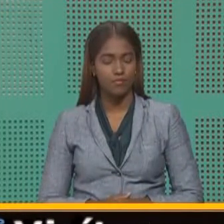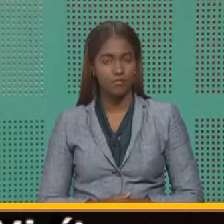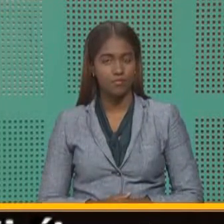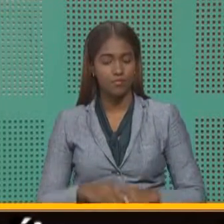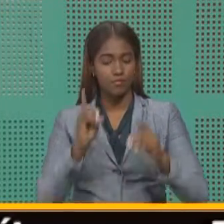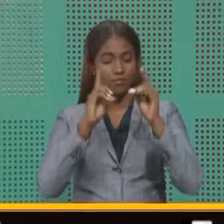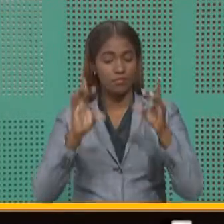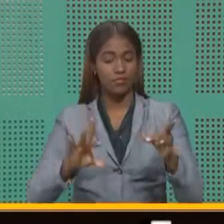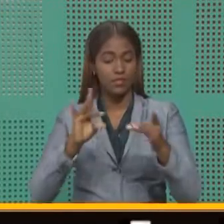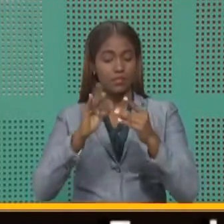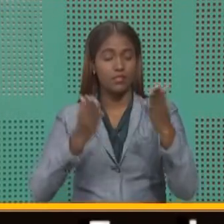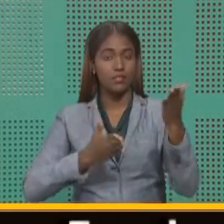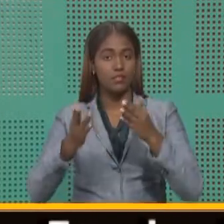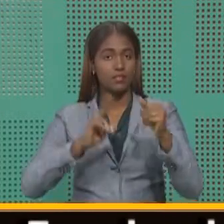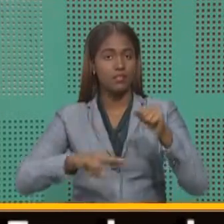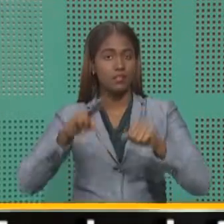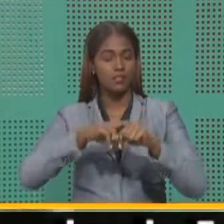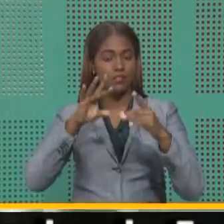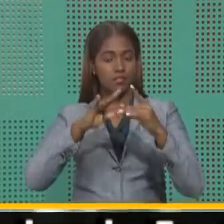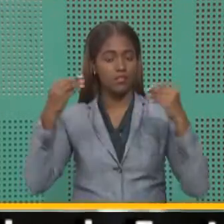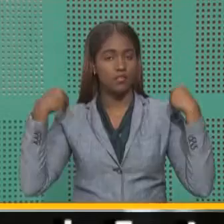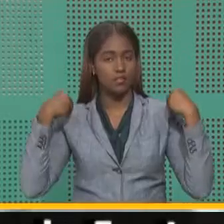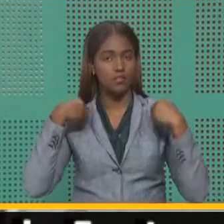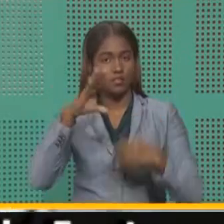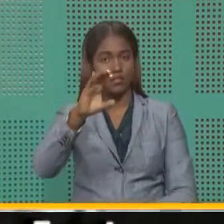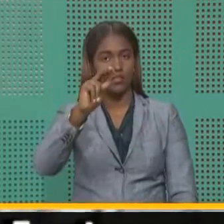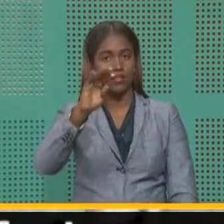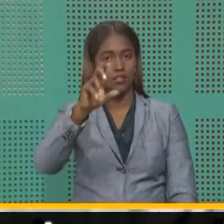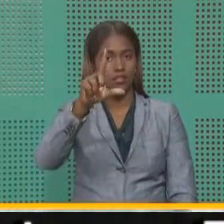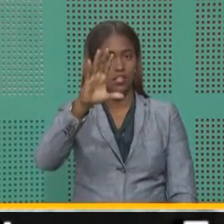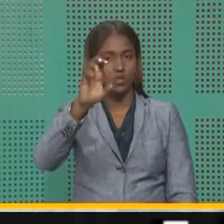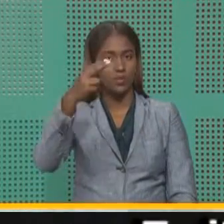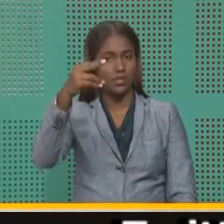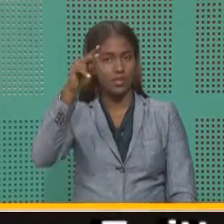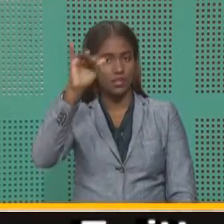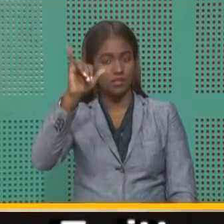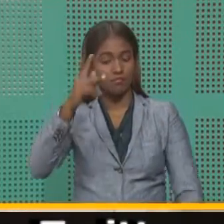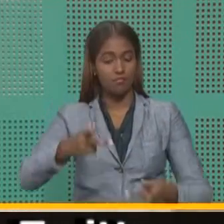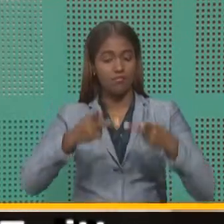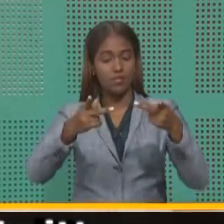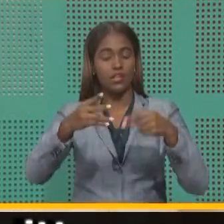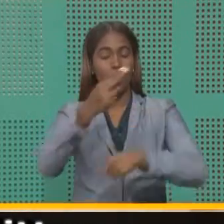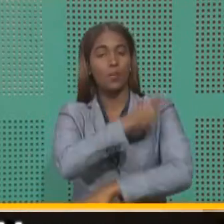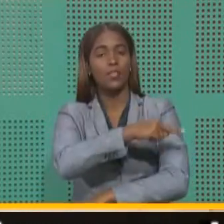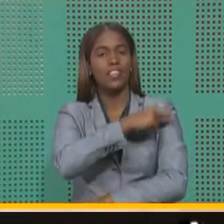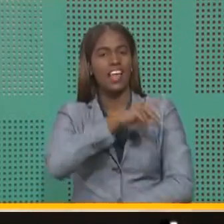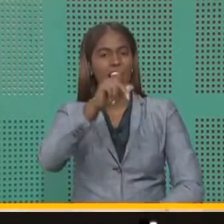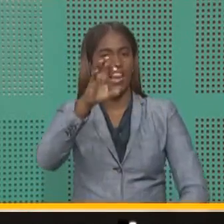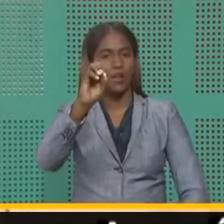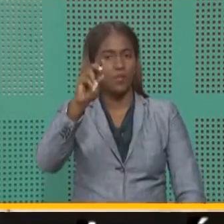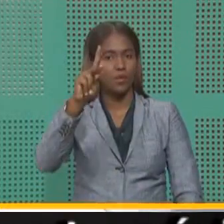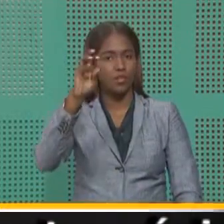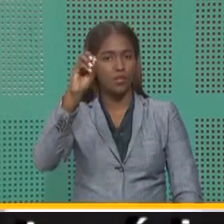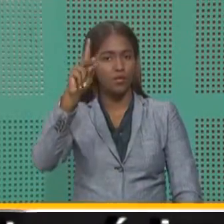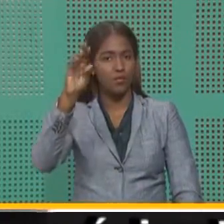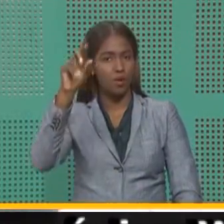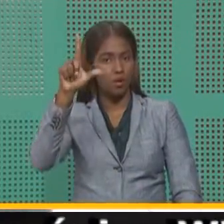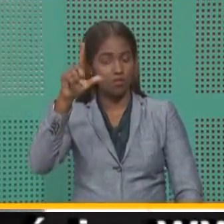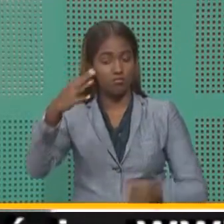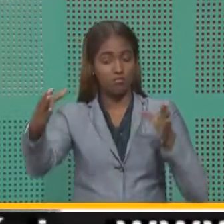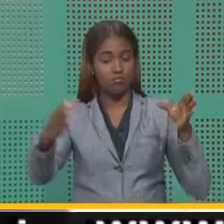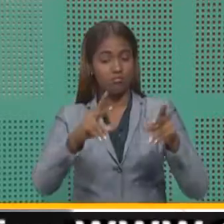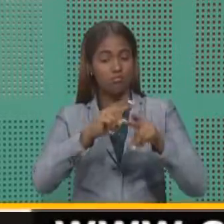el director del servicio nacional de esa lucha en el rosa chupan visitó el hospital leopoldo pop donde se reunió con el